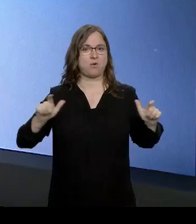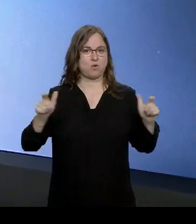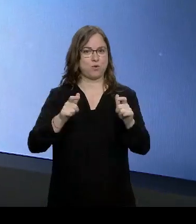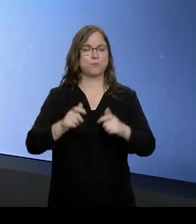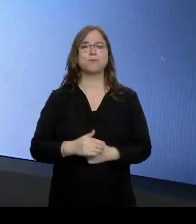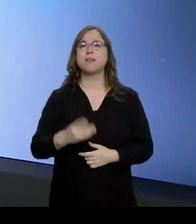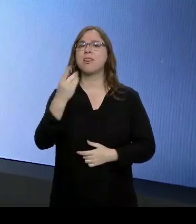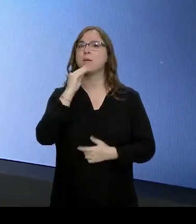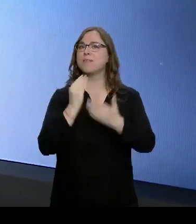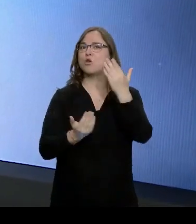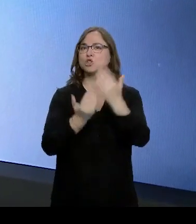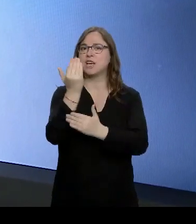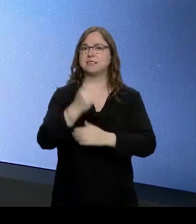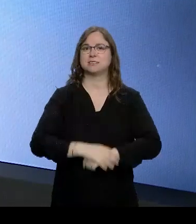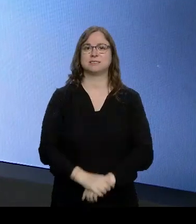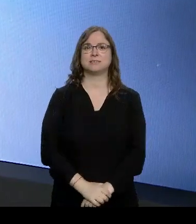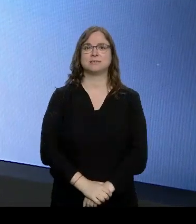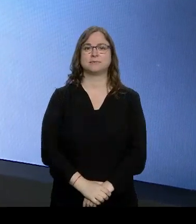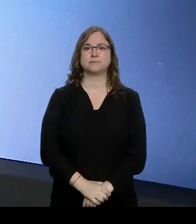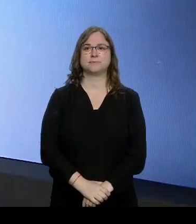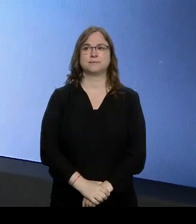buenos días.